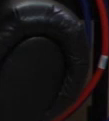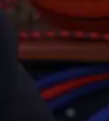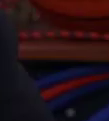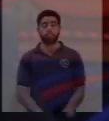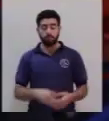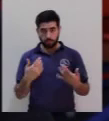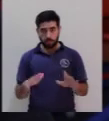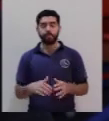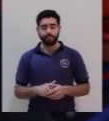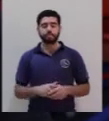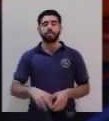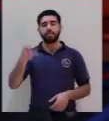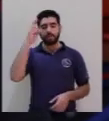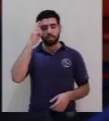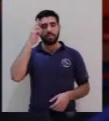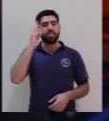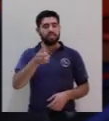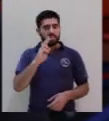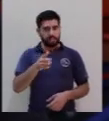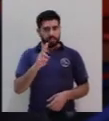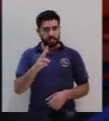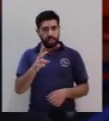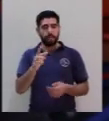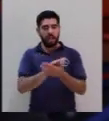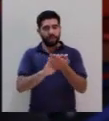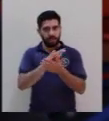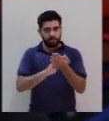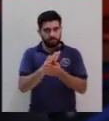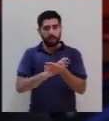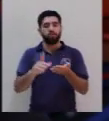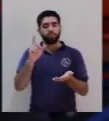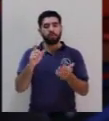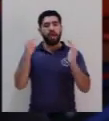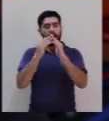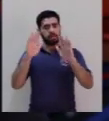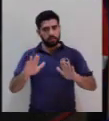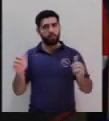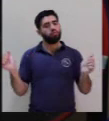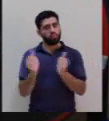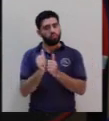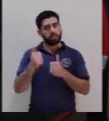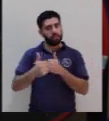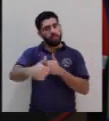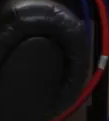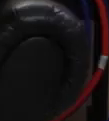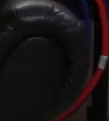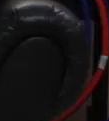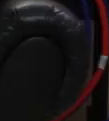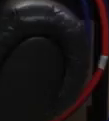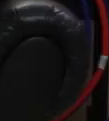katinamit. Recuerda lavar tus manos con agua y con jabón o con gel antibacterial. Quédate en casa, juntos saldremos